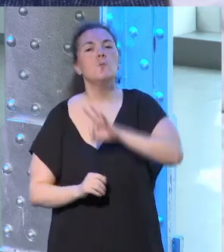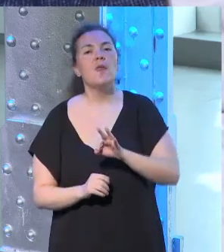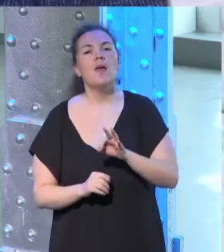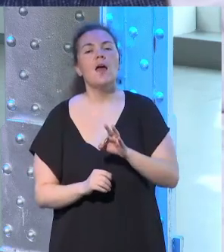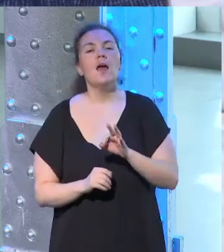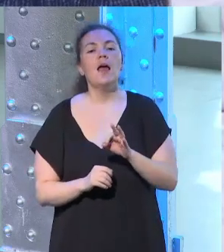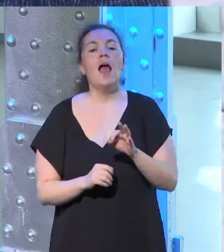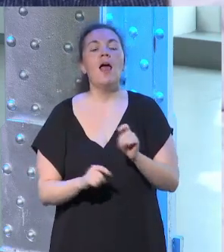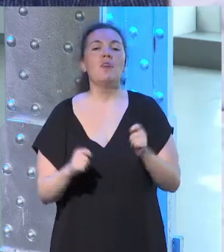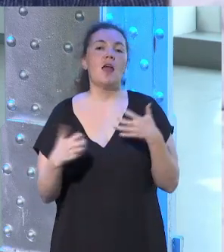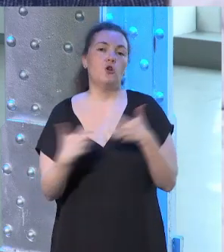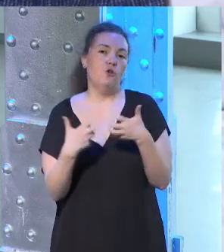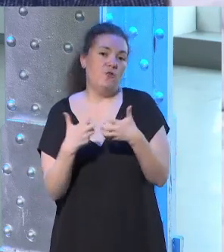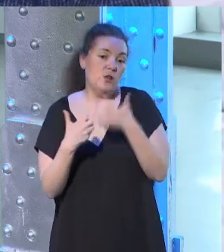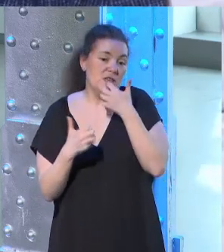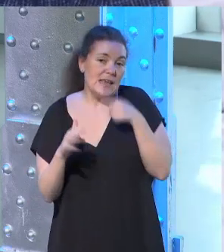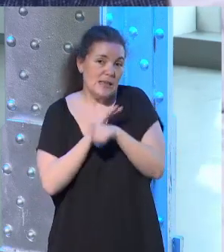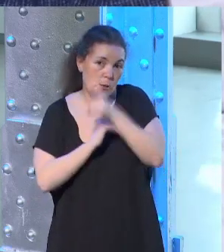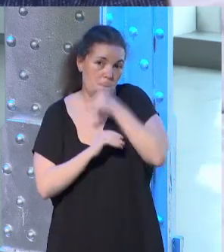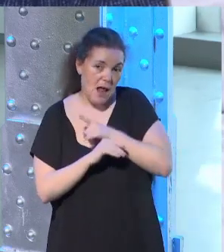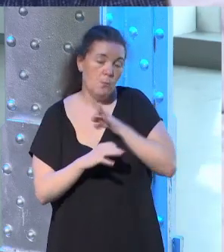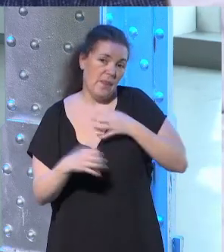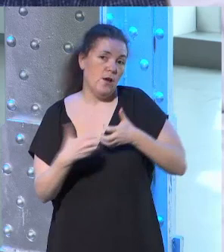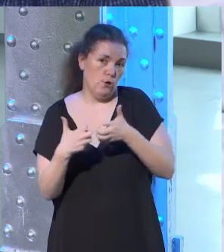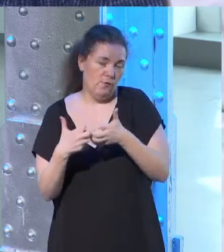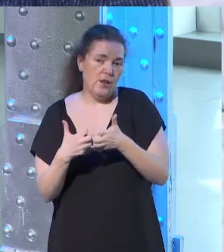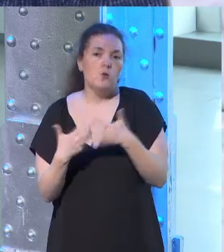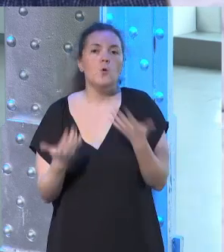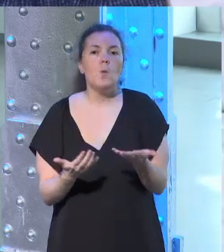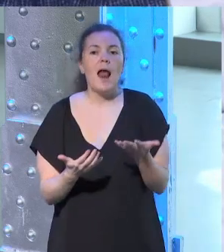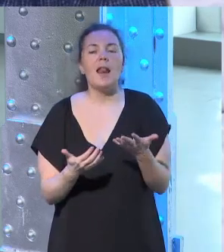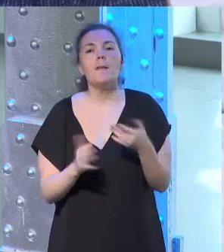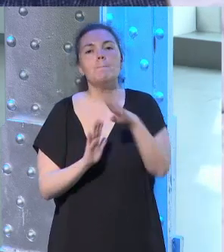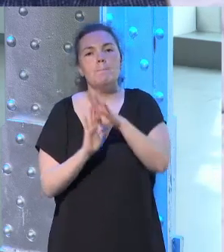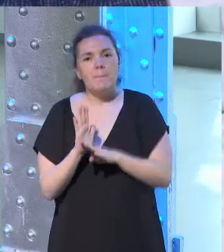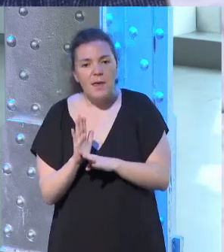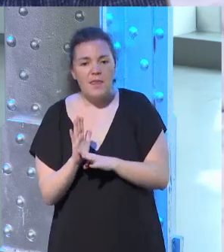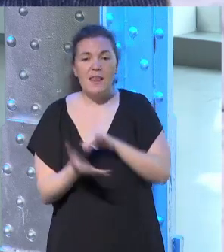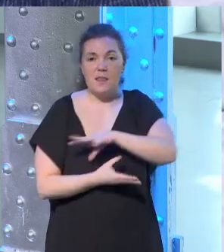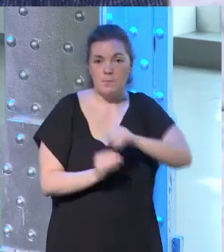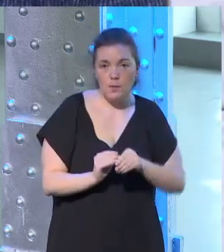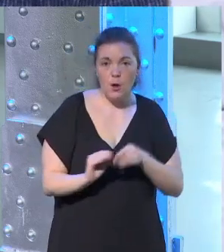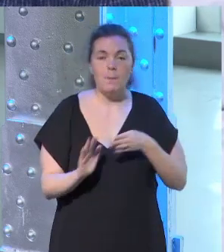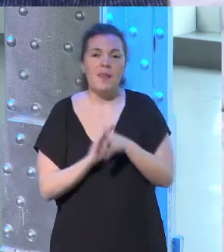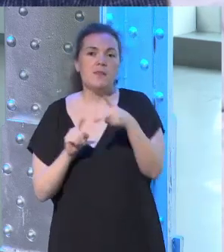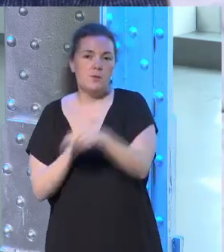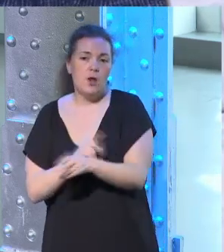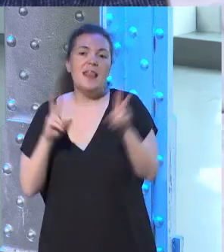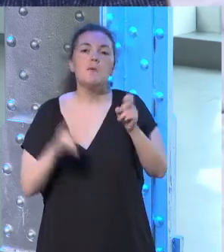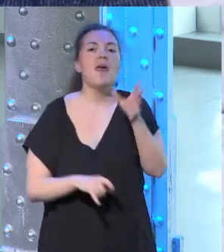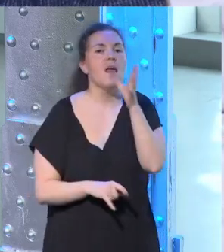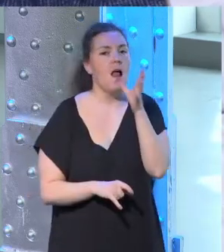de conflicto si esto no sabemos gestionarlo bien. Y hablo de medidas de mitigación y medidas de adaptación. Un tema es el tema del